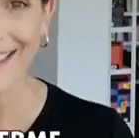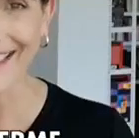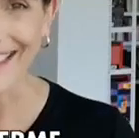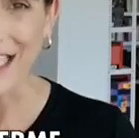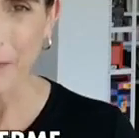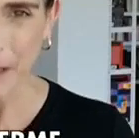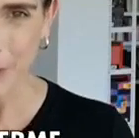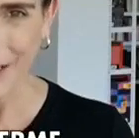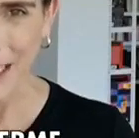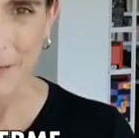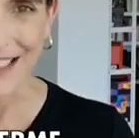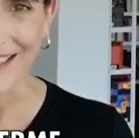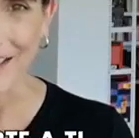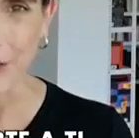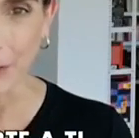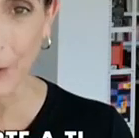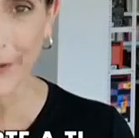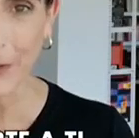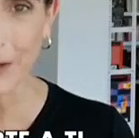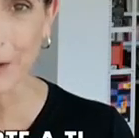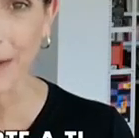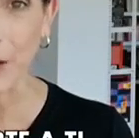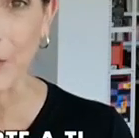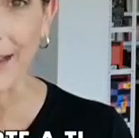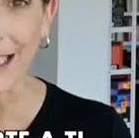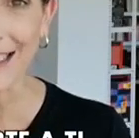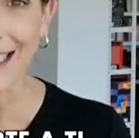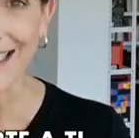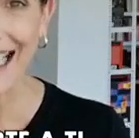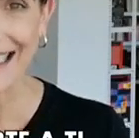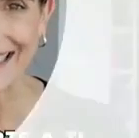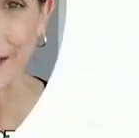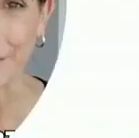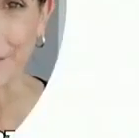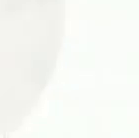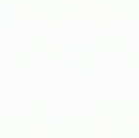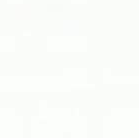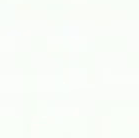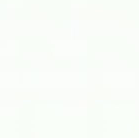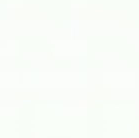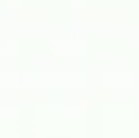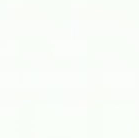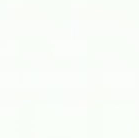Protégete para protegerme. Yo me cuido para cuidarte a ti.